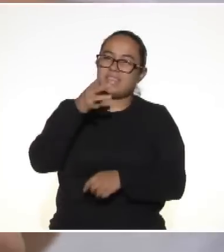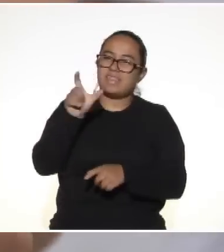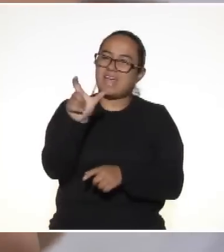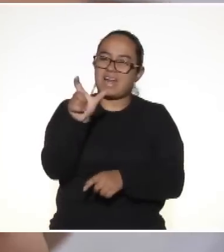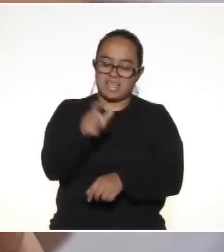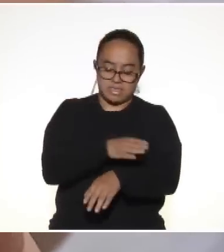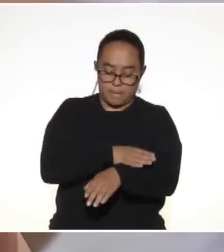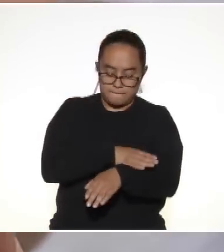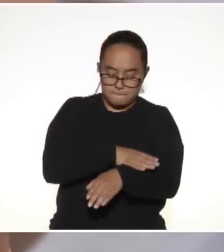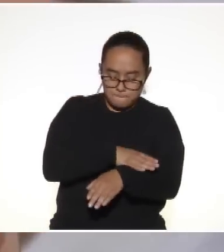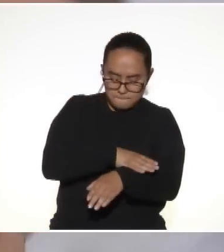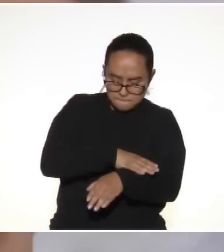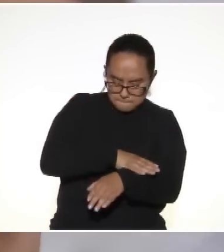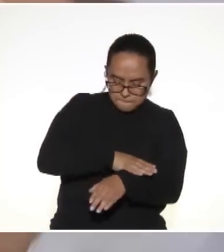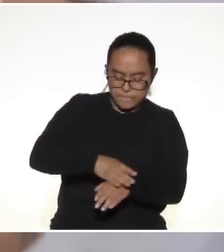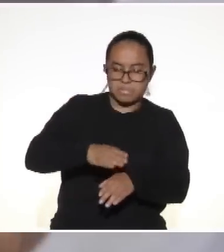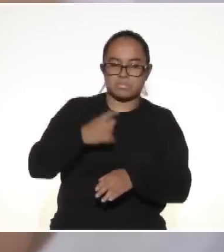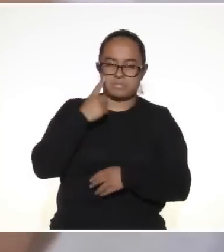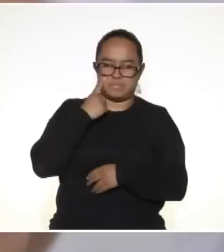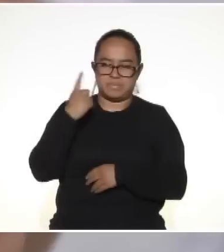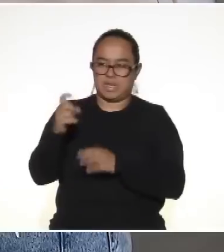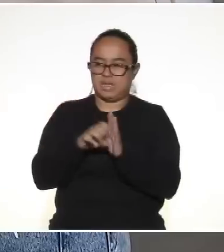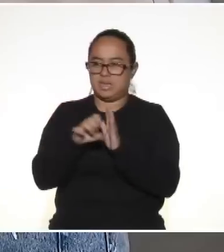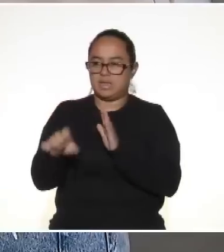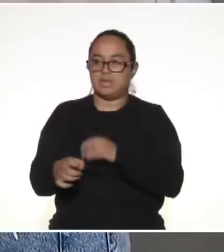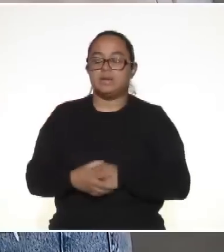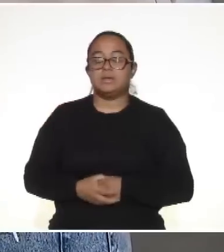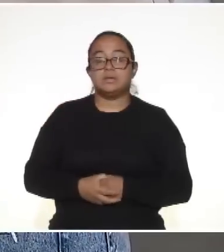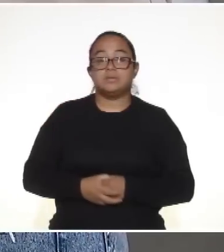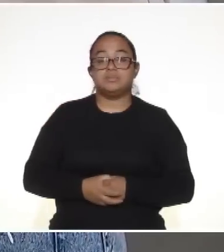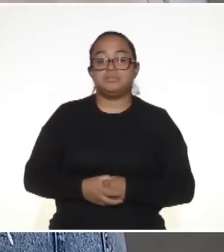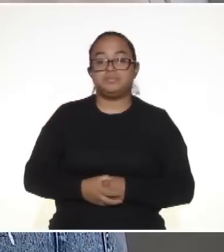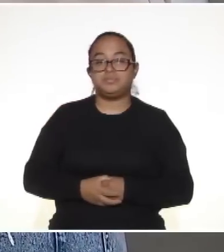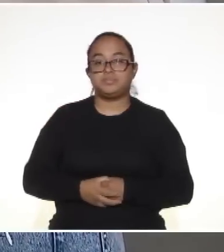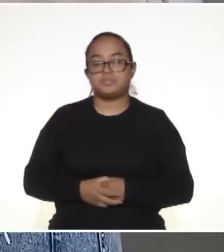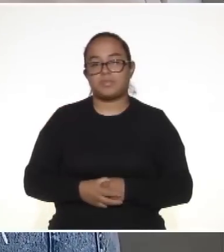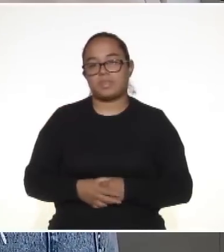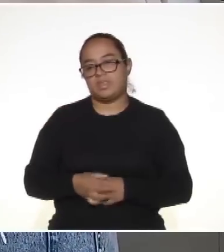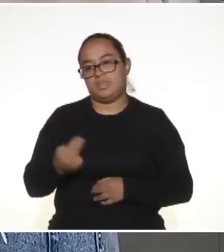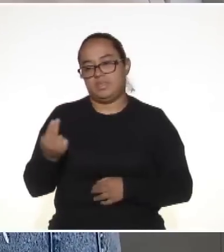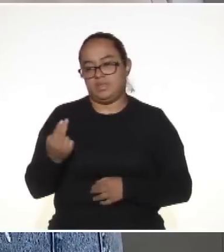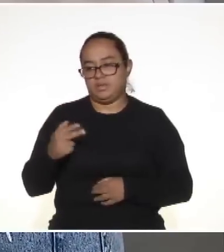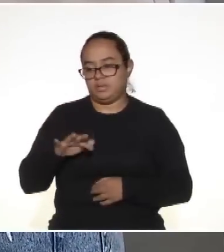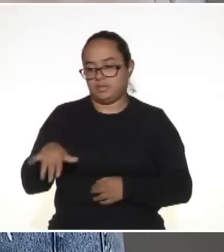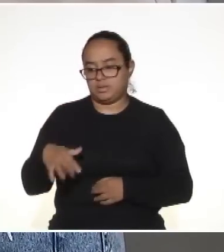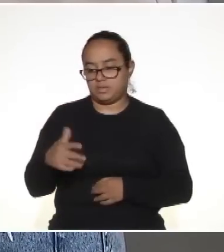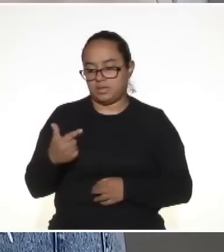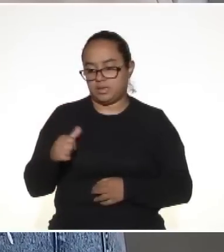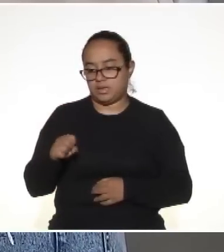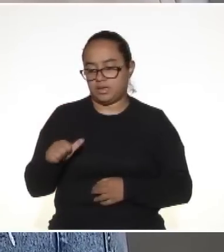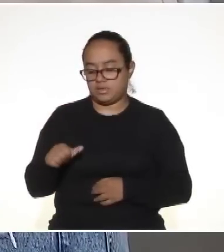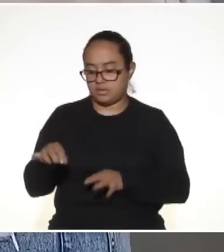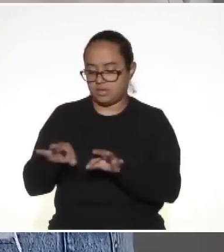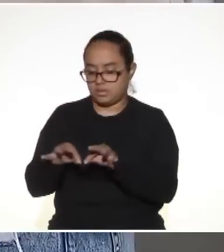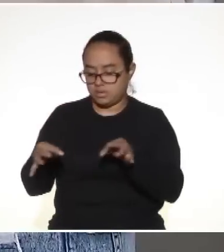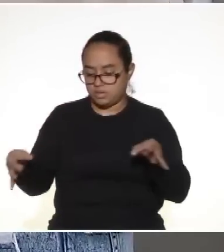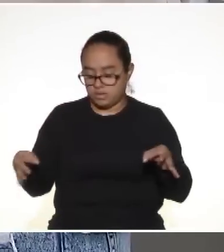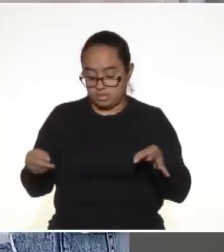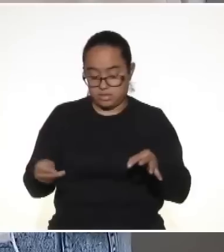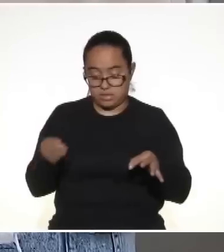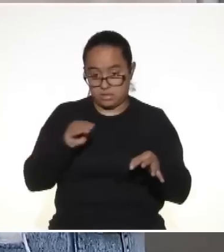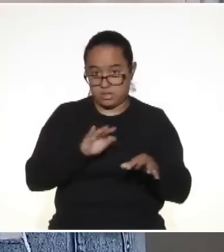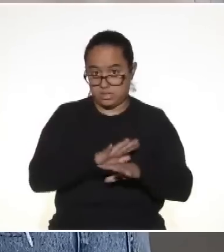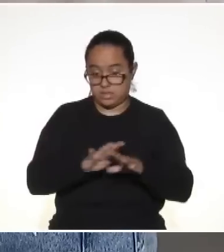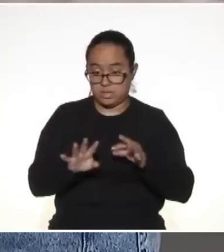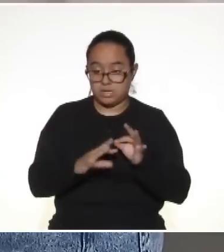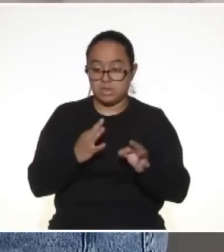fuerza, solamente uno. Lo vamos a hacer de esta manera. Tenemos que conseguir una gasa, la abrimos y una vez que la